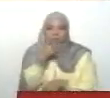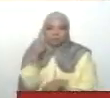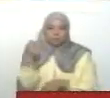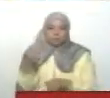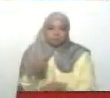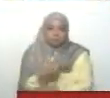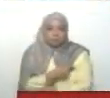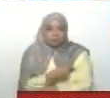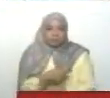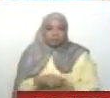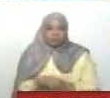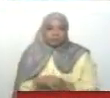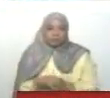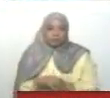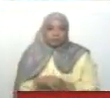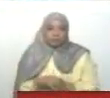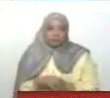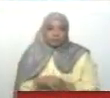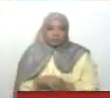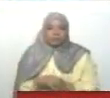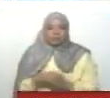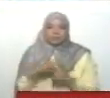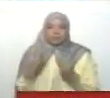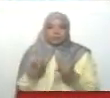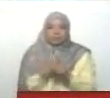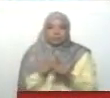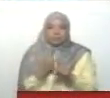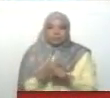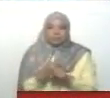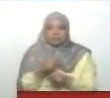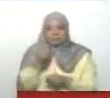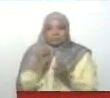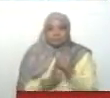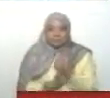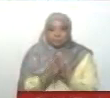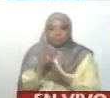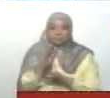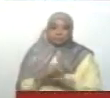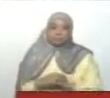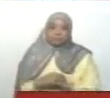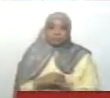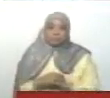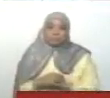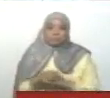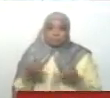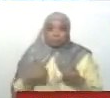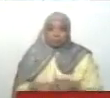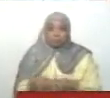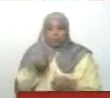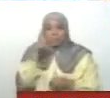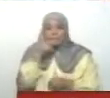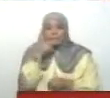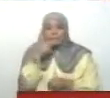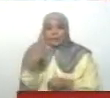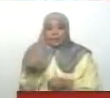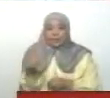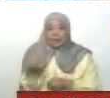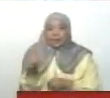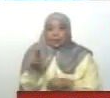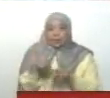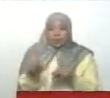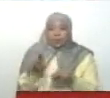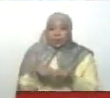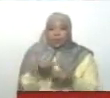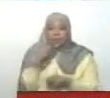vacuna para que los muchachos nuestros que vayan creciendo, hijos, hijas, nietos, nietas,